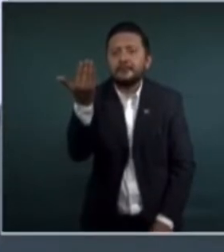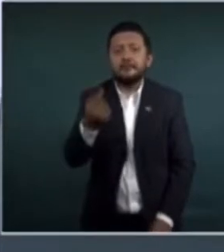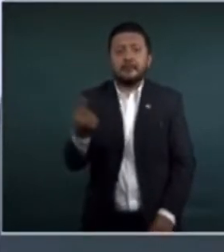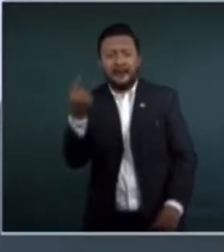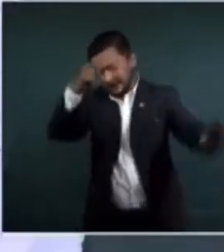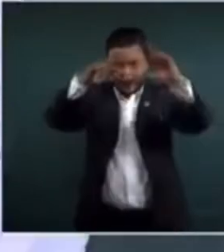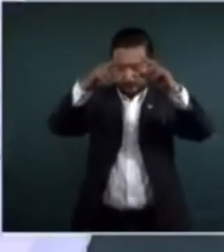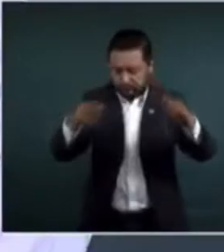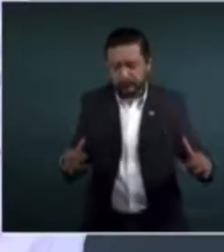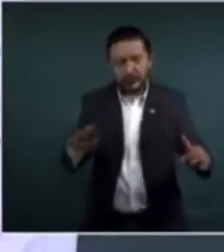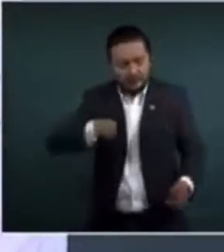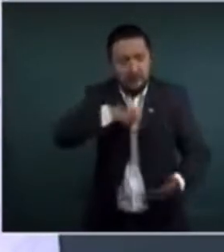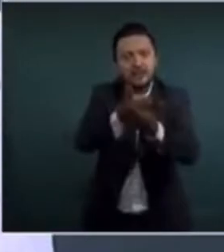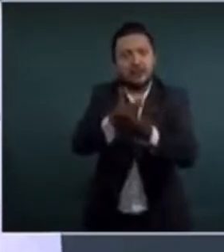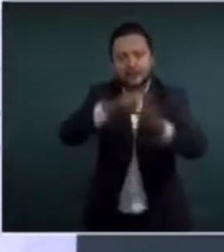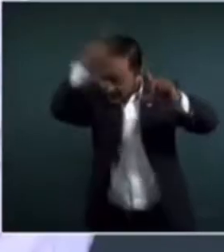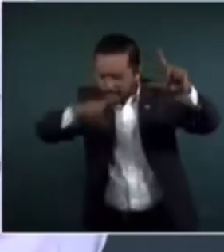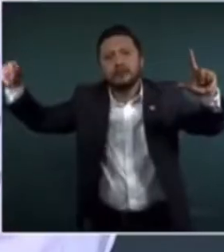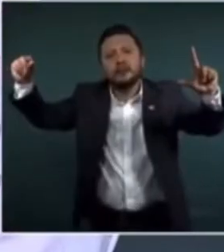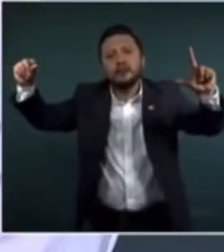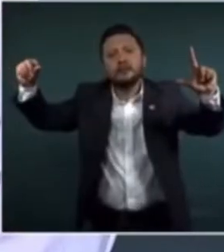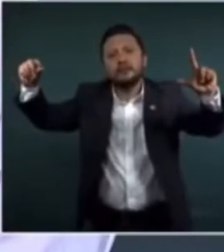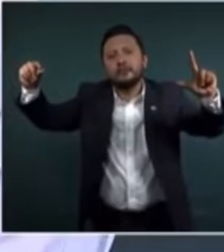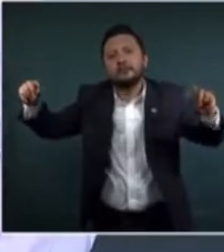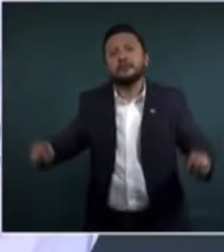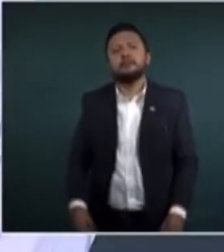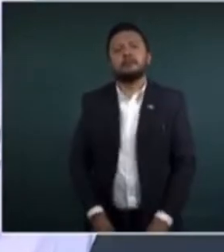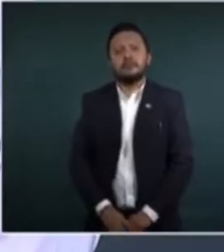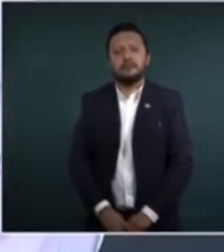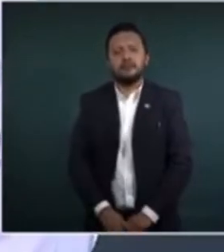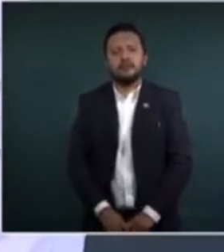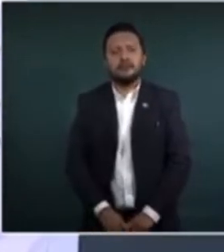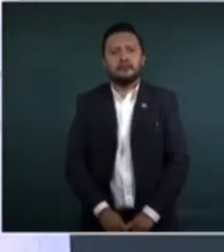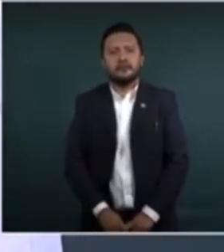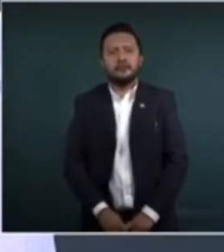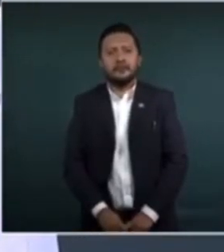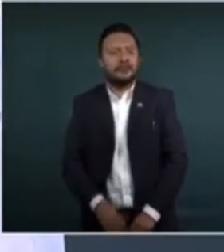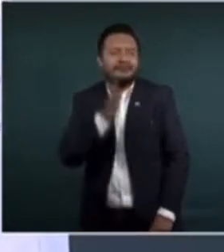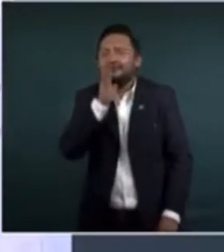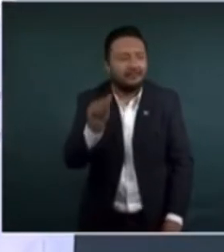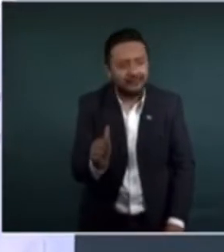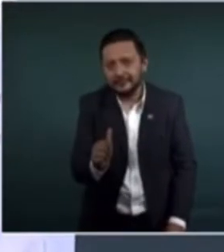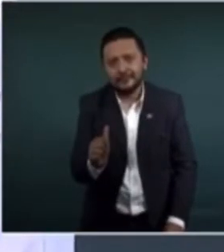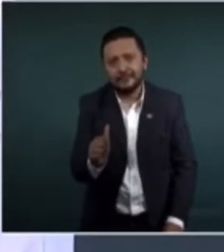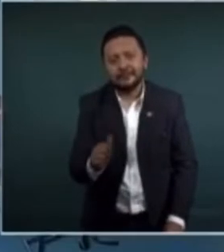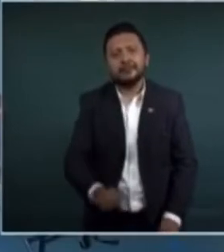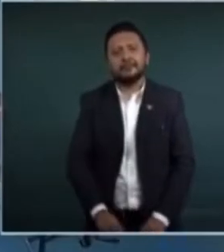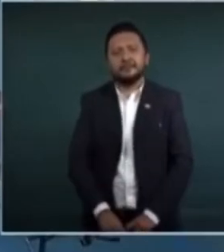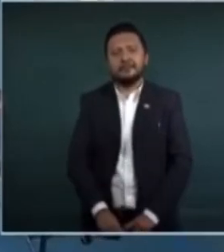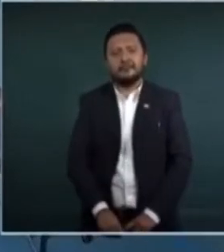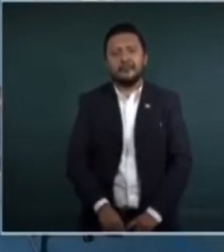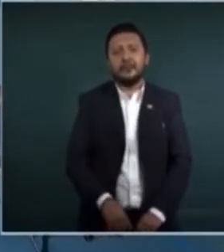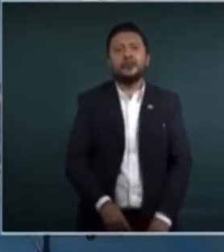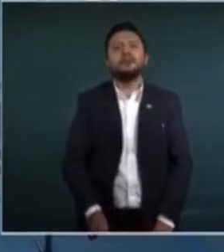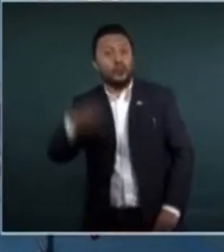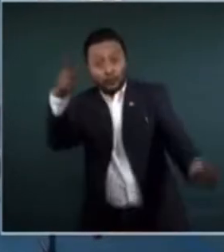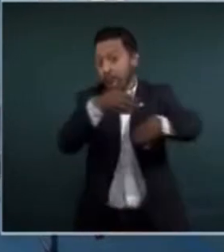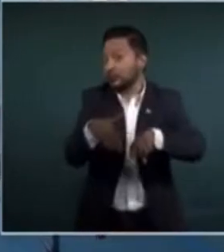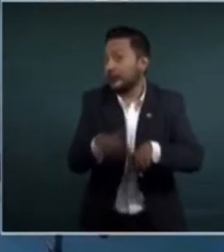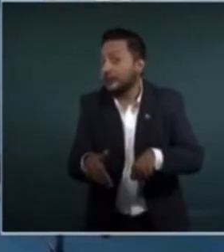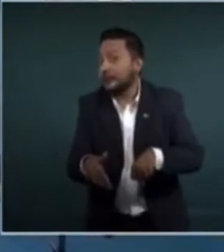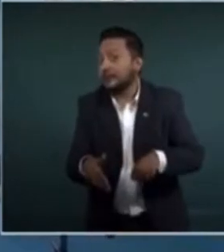desplomara por completo la economía nacional y no les está resultando sus pronósticos